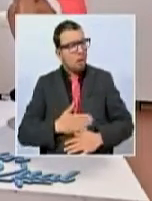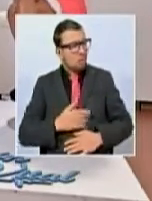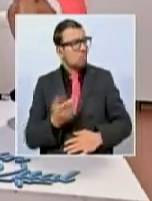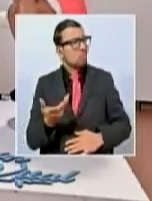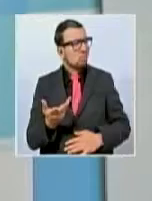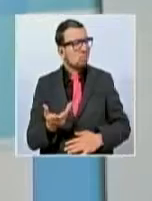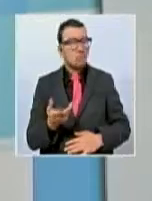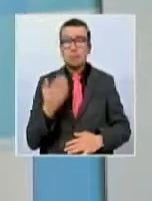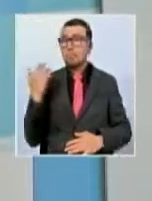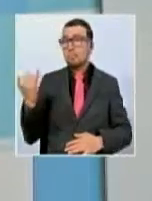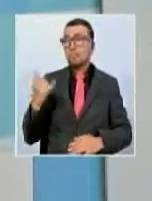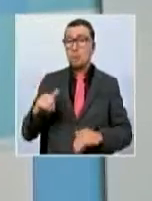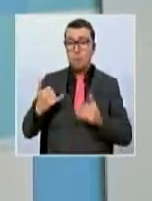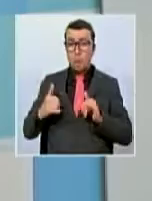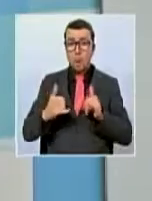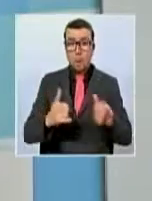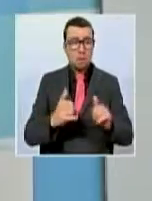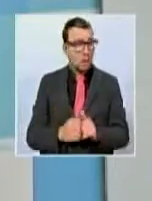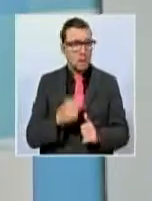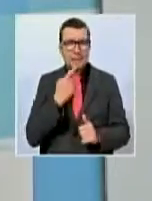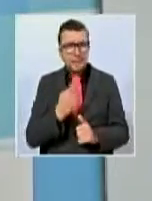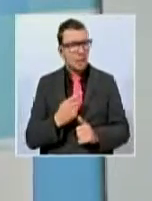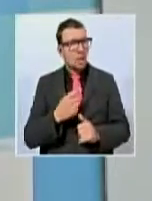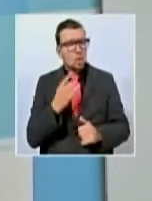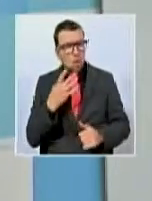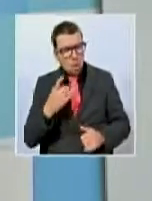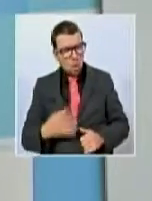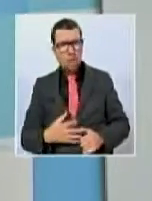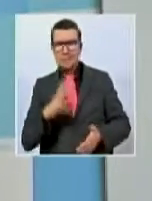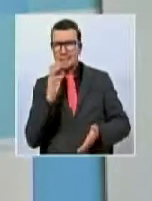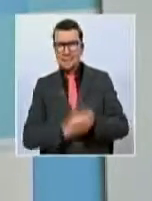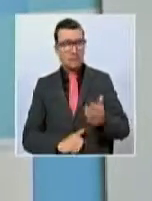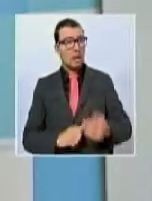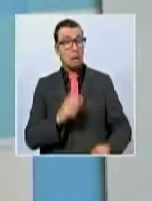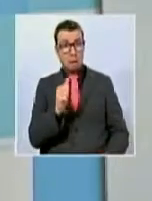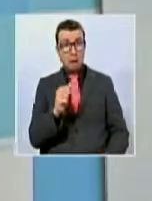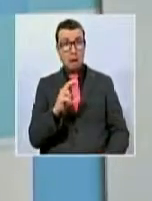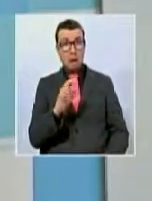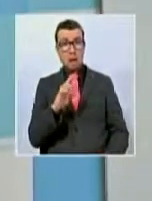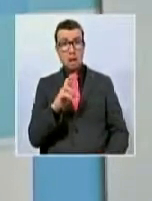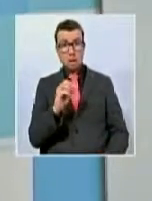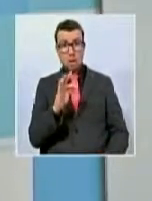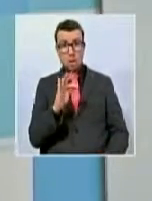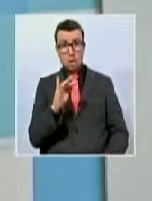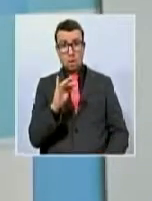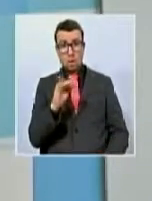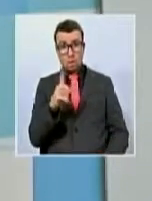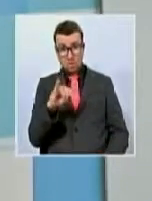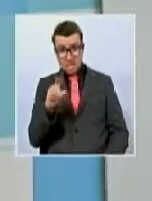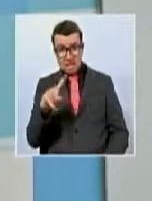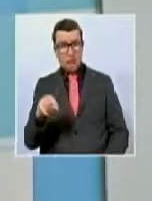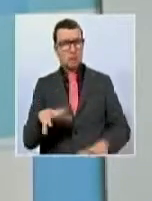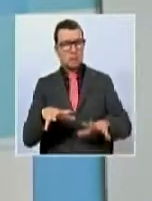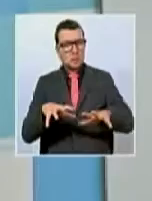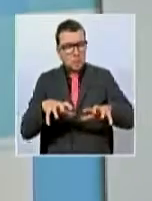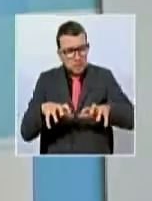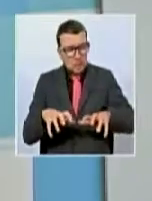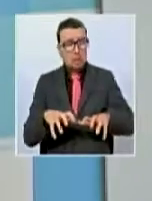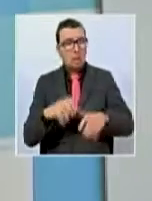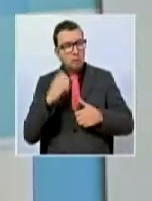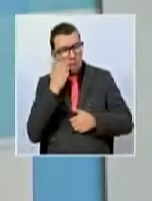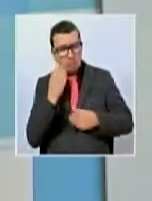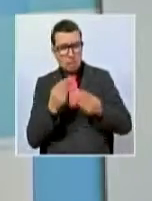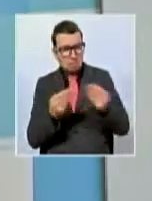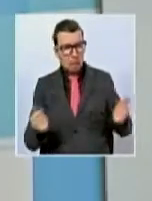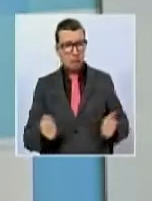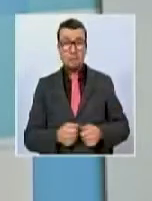engañar, con que quitan todos los dolores, la artrosis degenerativa, la artritis, realmente no tienen